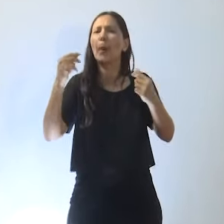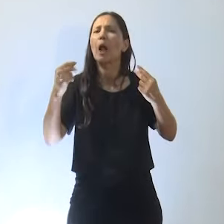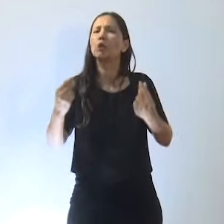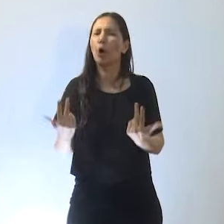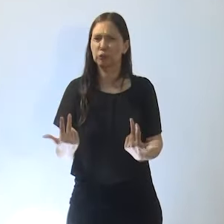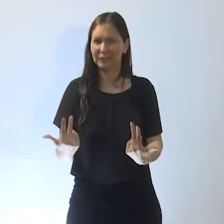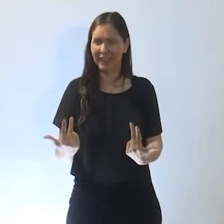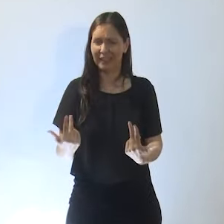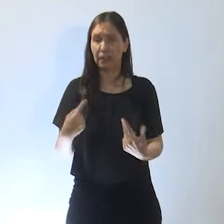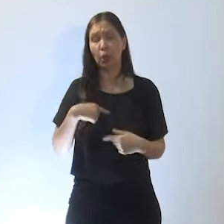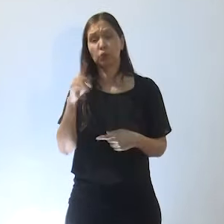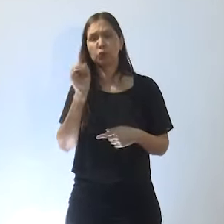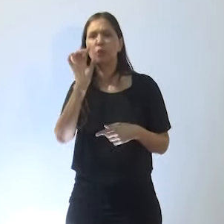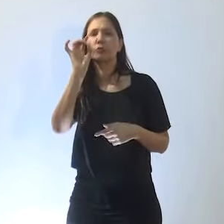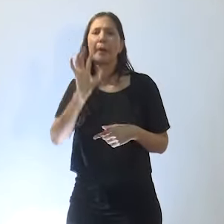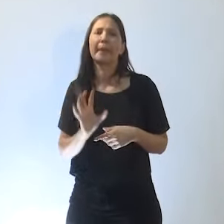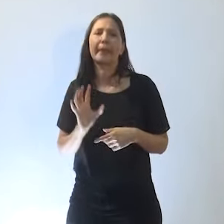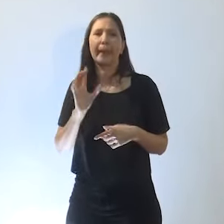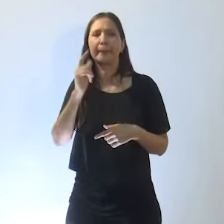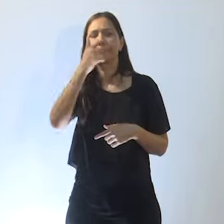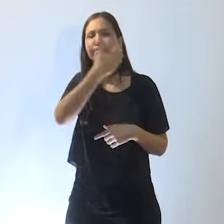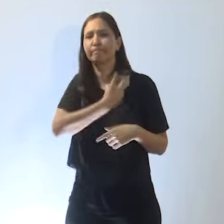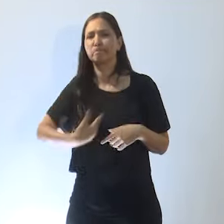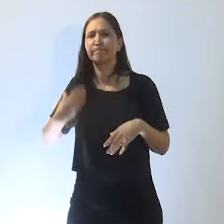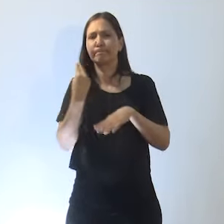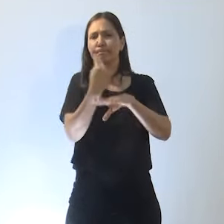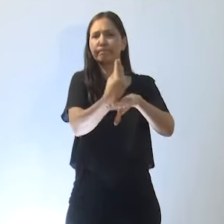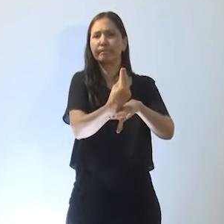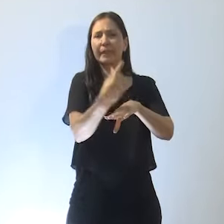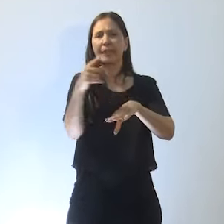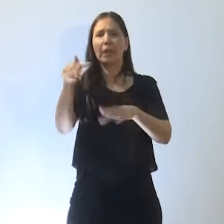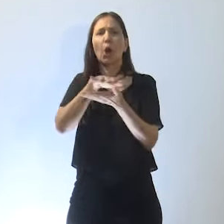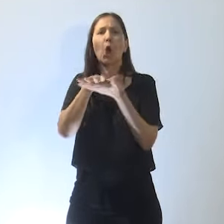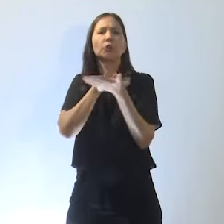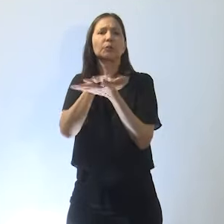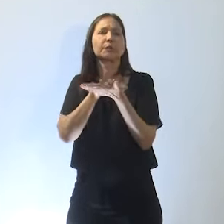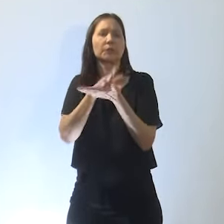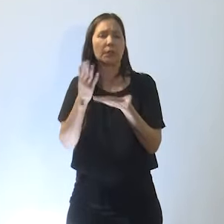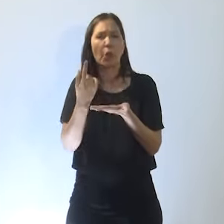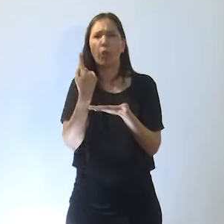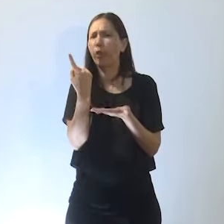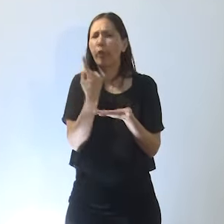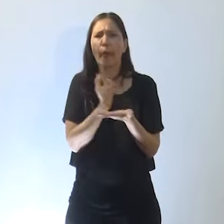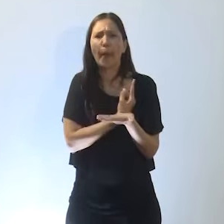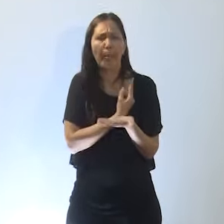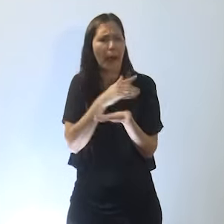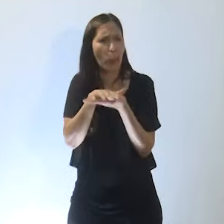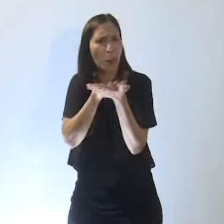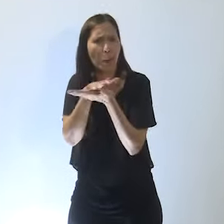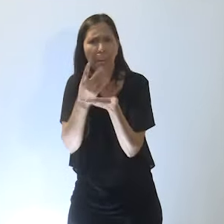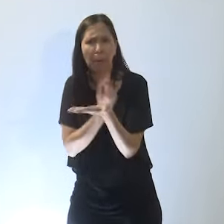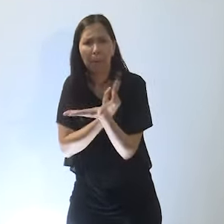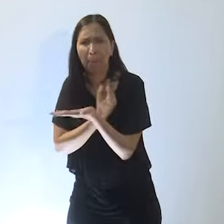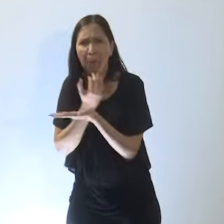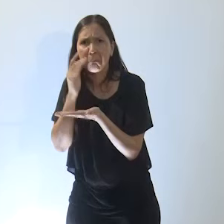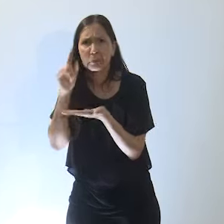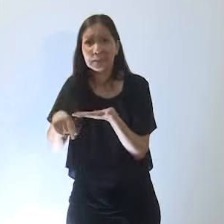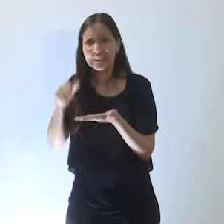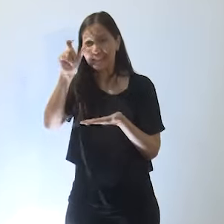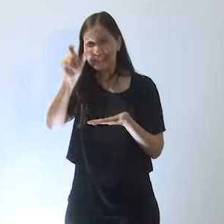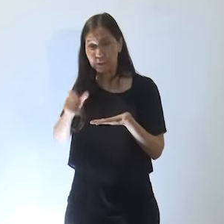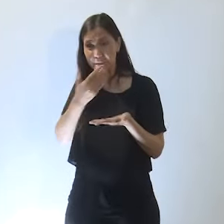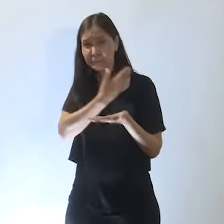es que nos van a resolver los candidatos sin que sepamos dónde se resolvieron y ya no solo el candidato presidencial ni siquiera la